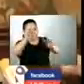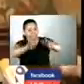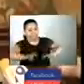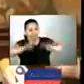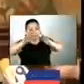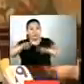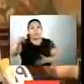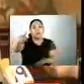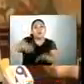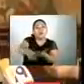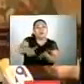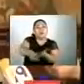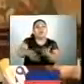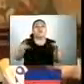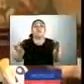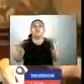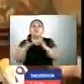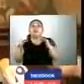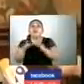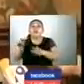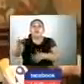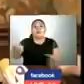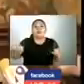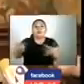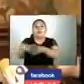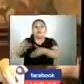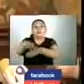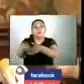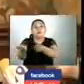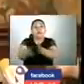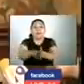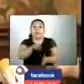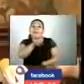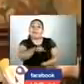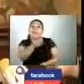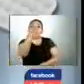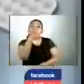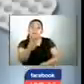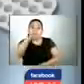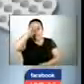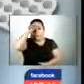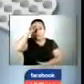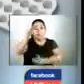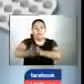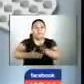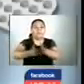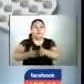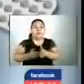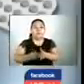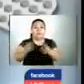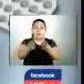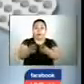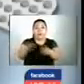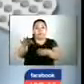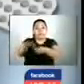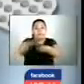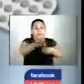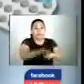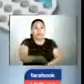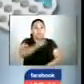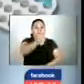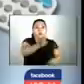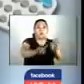Las alcaldías, igual que la bancada legislativa, inicia ese día trabajando. 56 de los